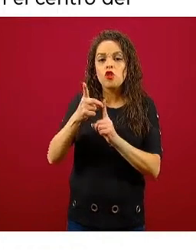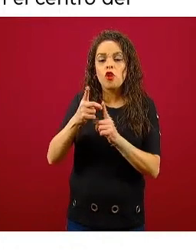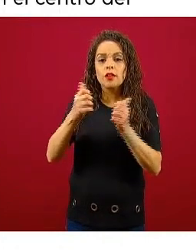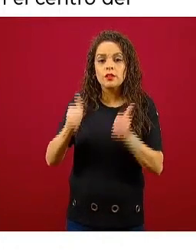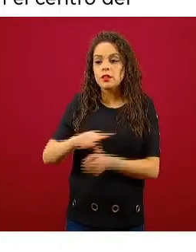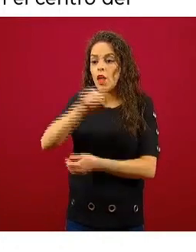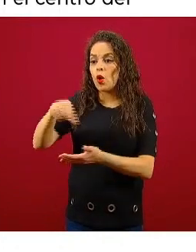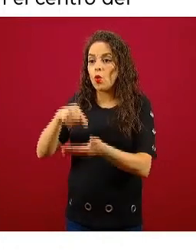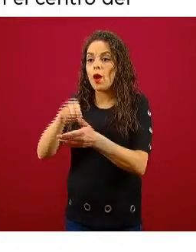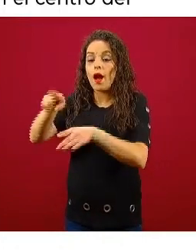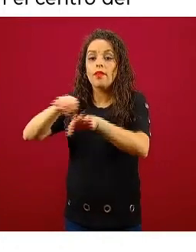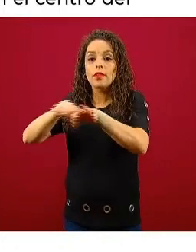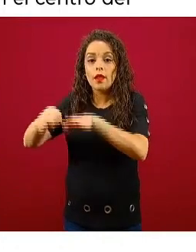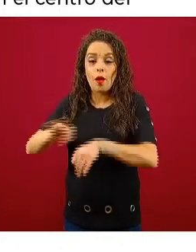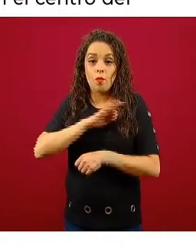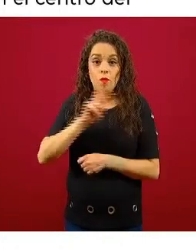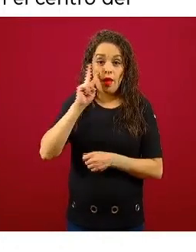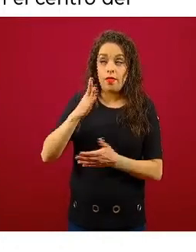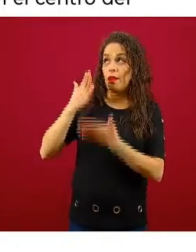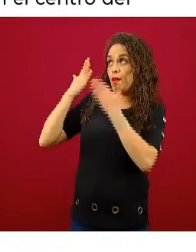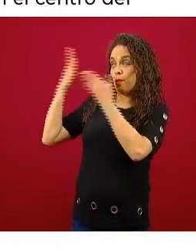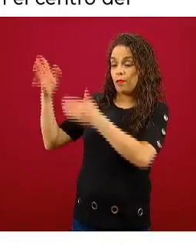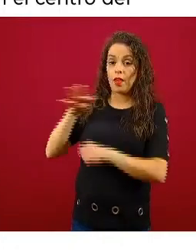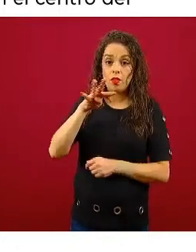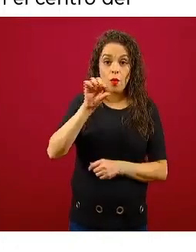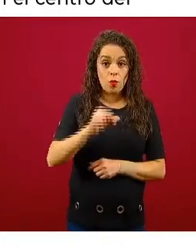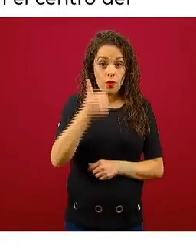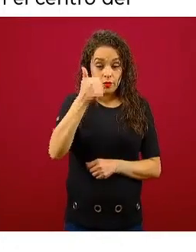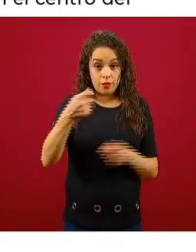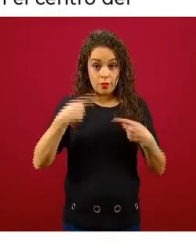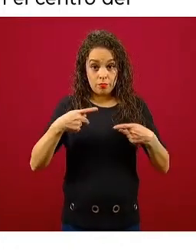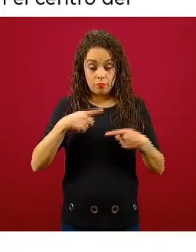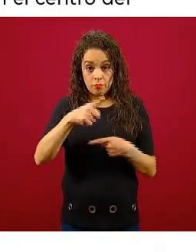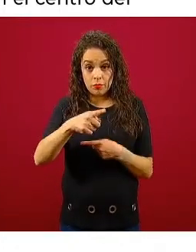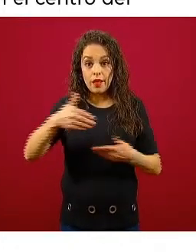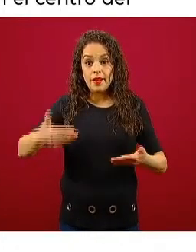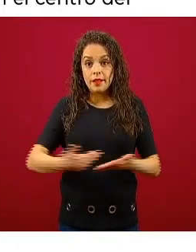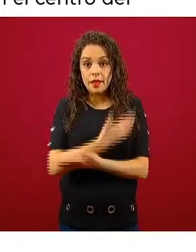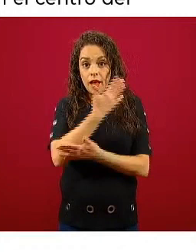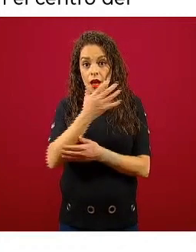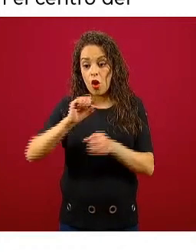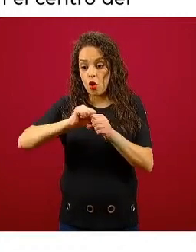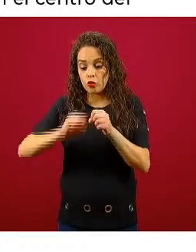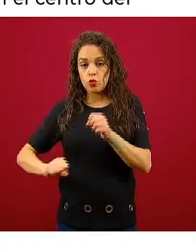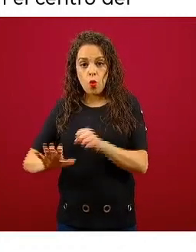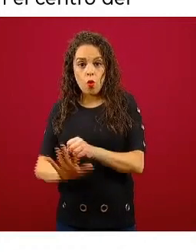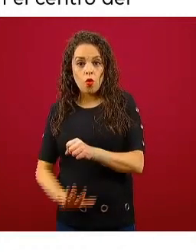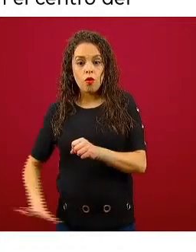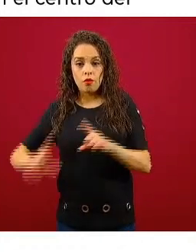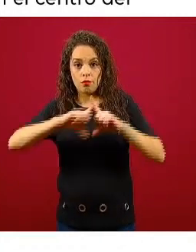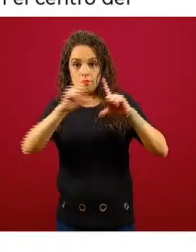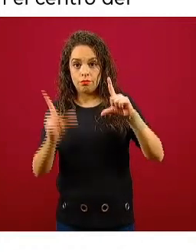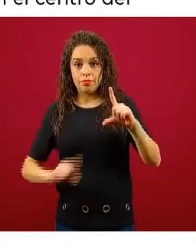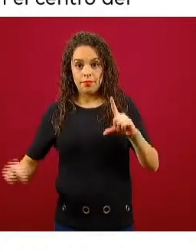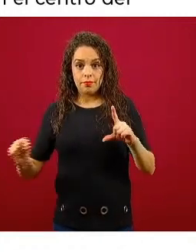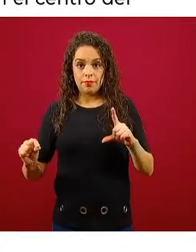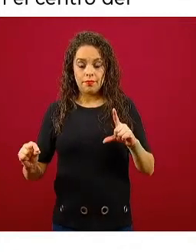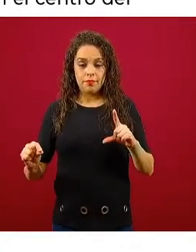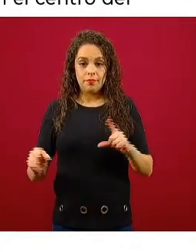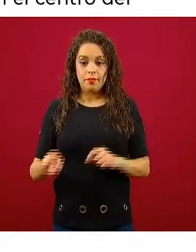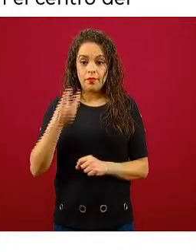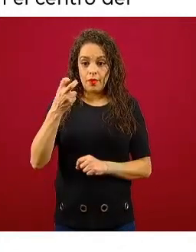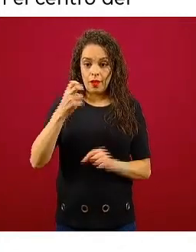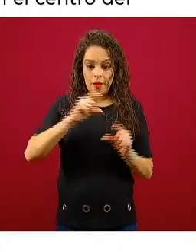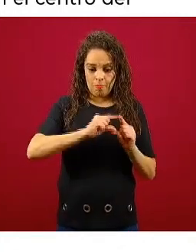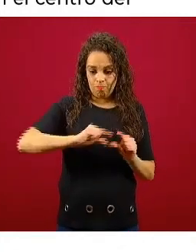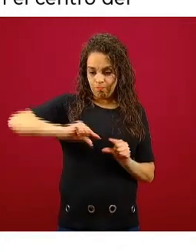lo podemos ver aquí, el 19.6% de las trabajadoras nacieron en la región sur del país. Y en esta línea